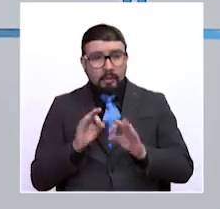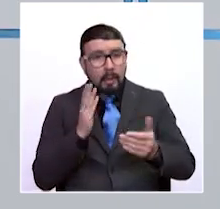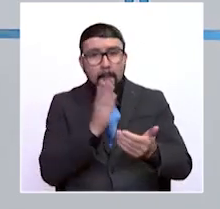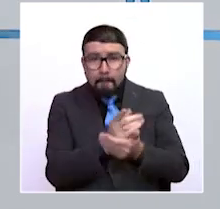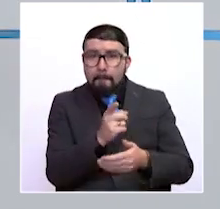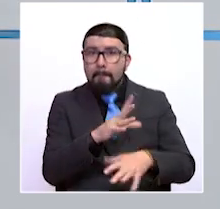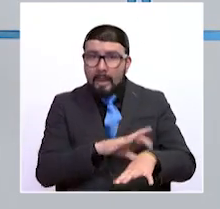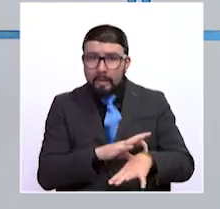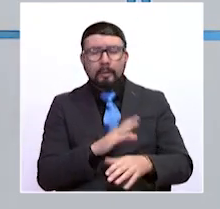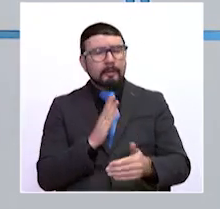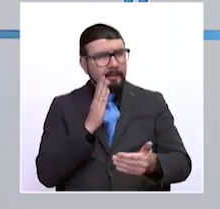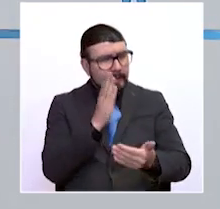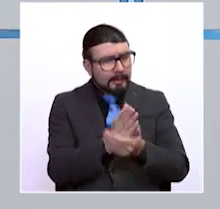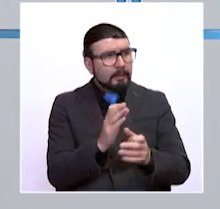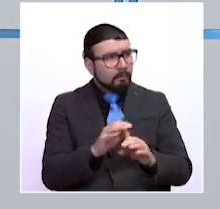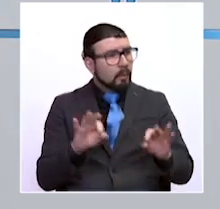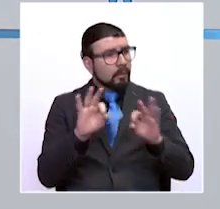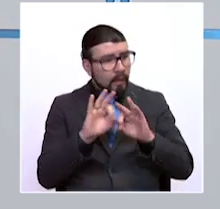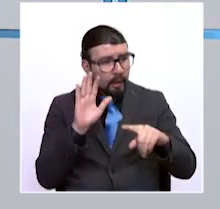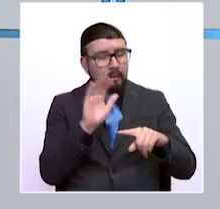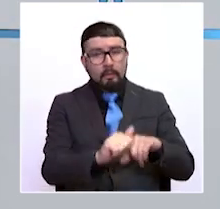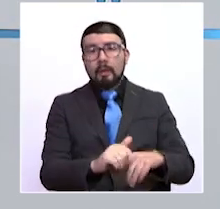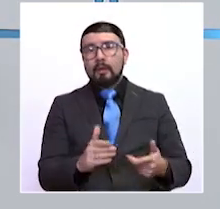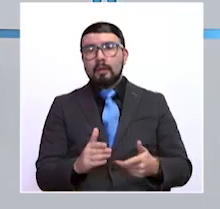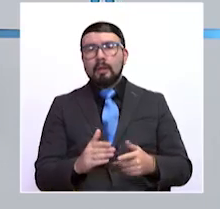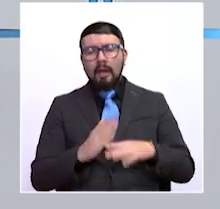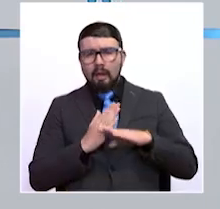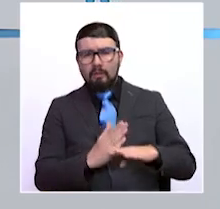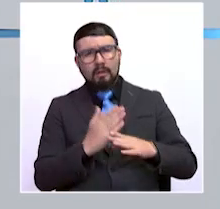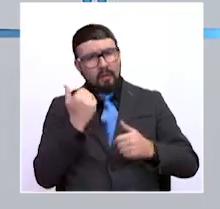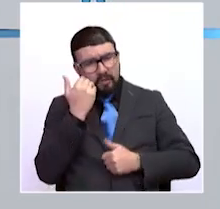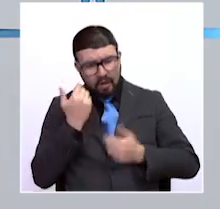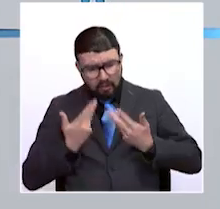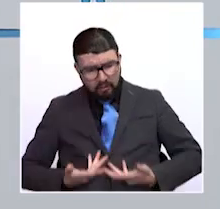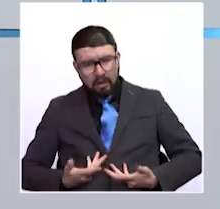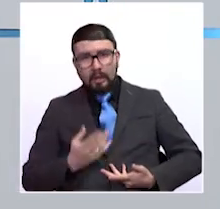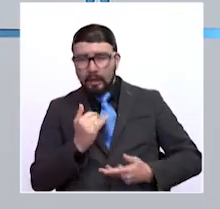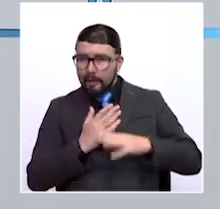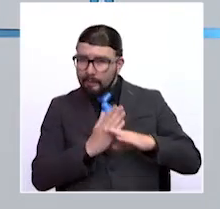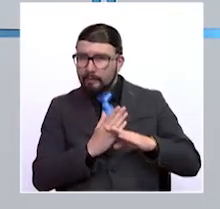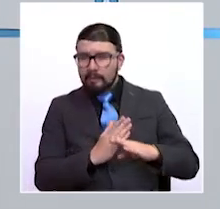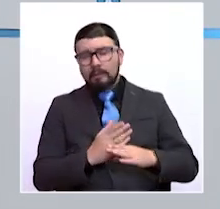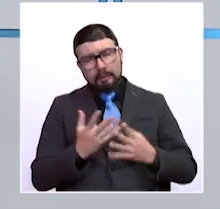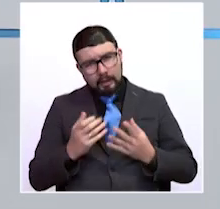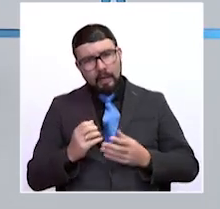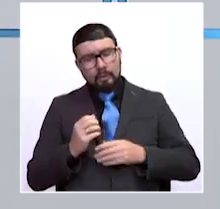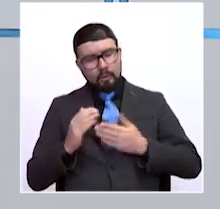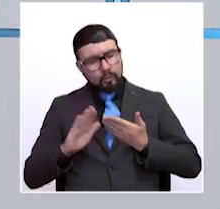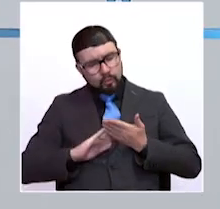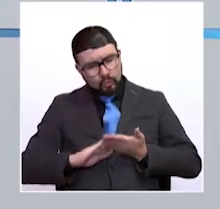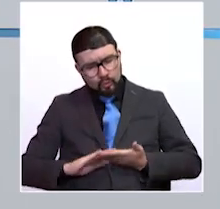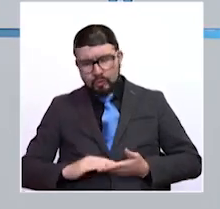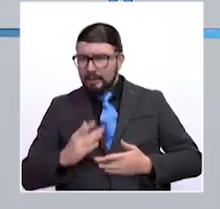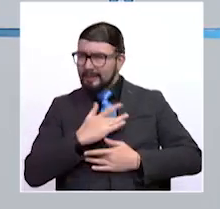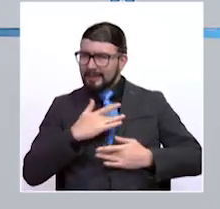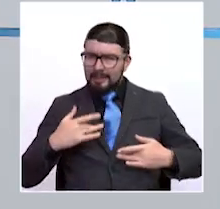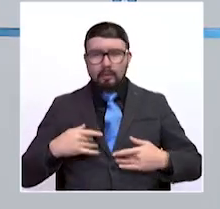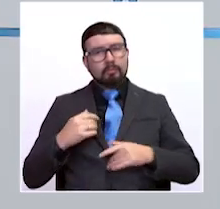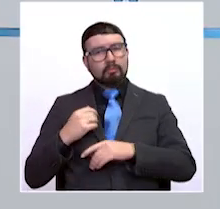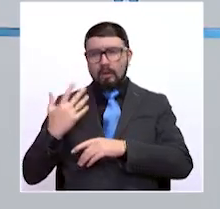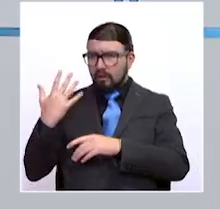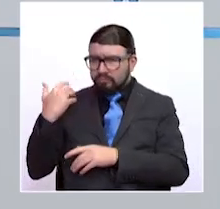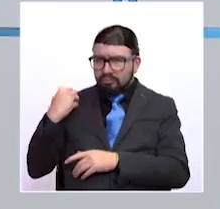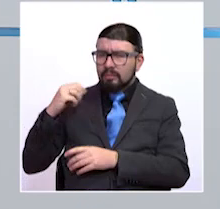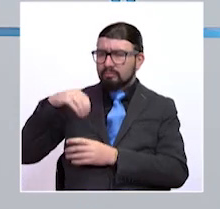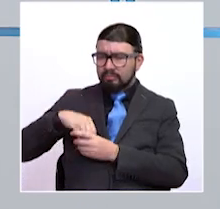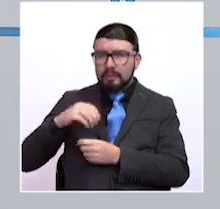médica desde la parte preventiva. Y eso es lo que nosotros hemos querido hacer durante todos estos años en Conexión Vital con